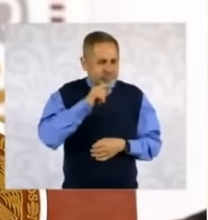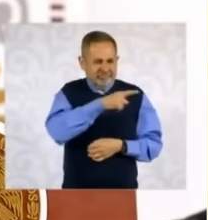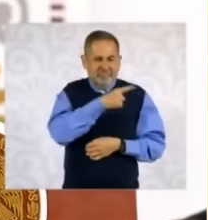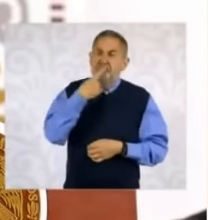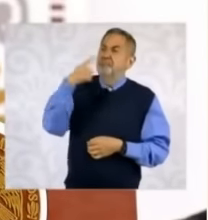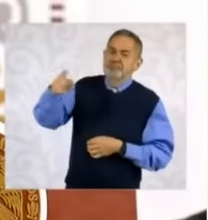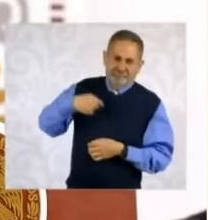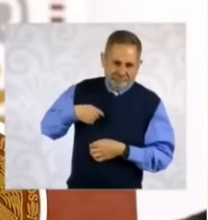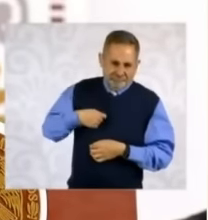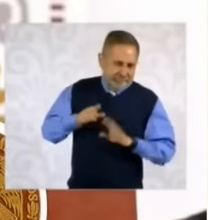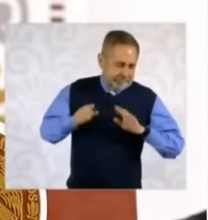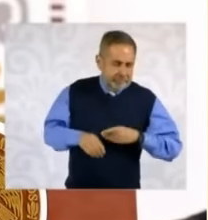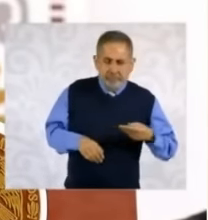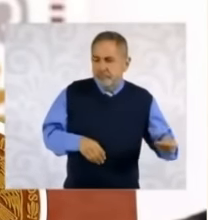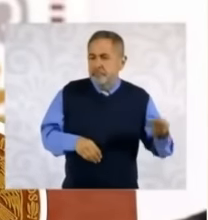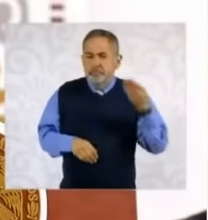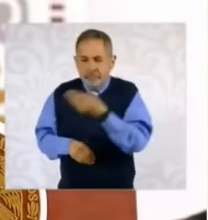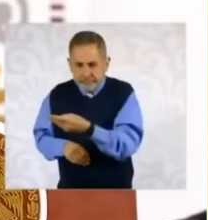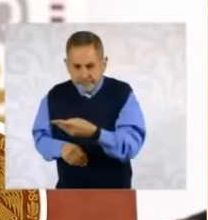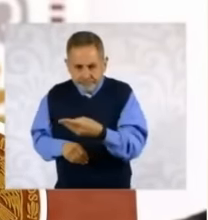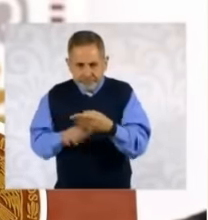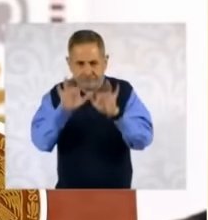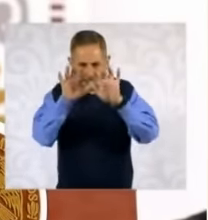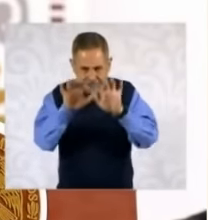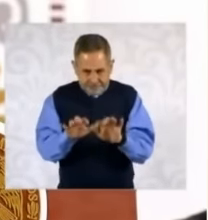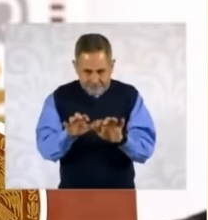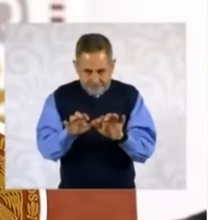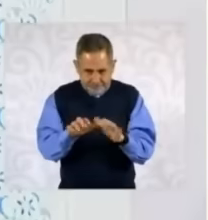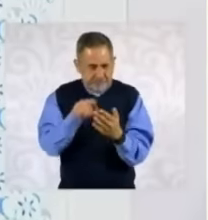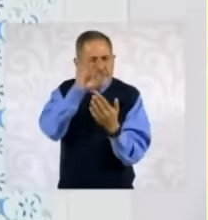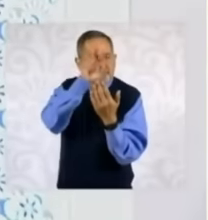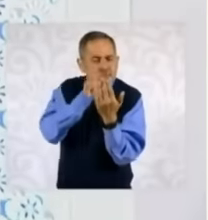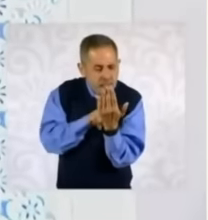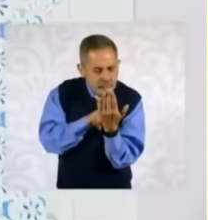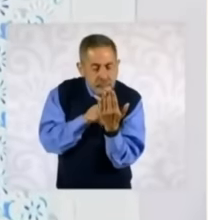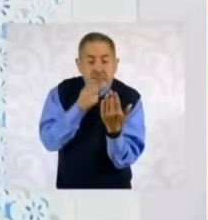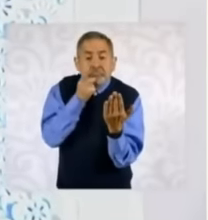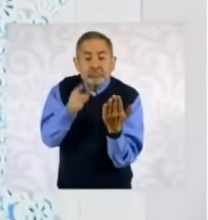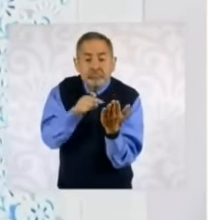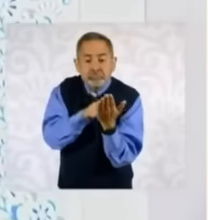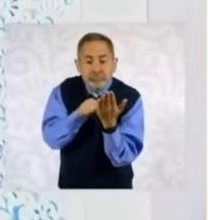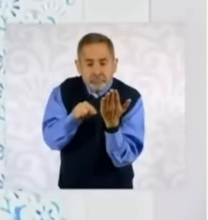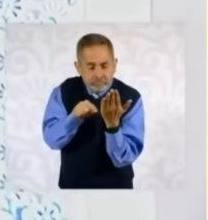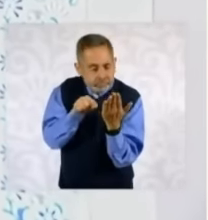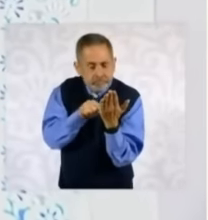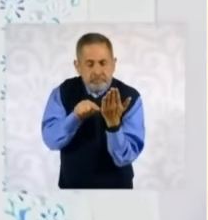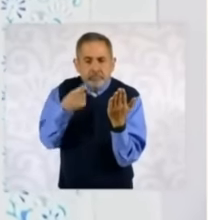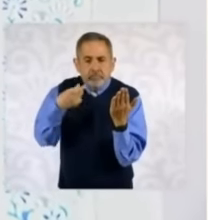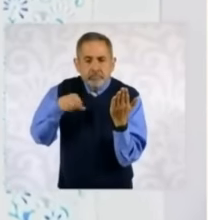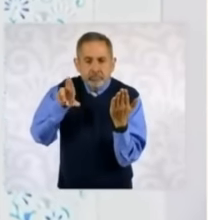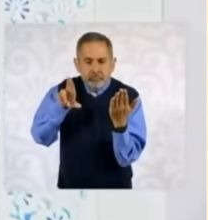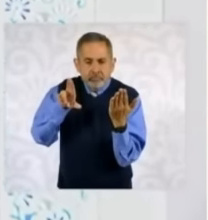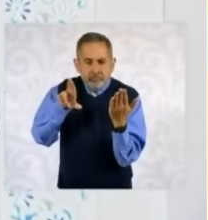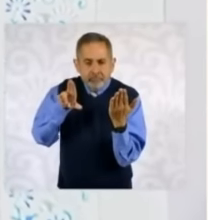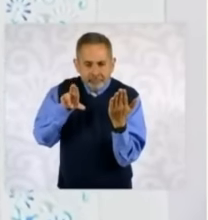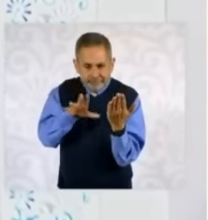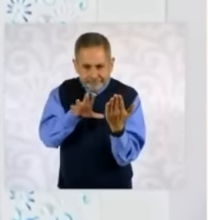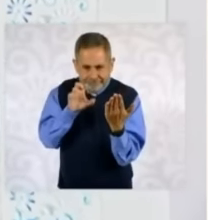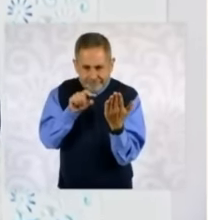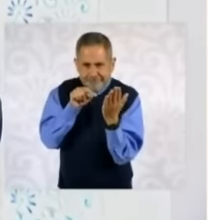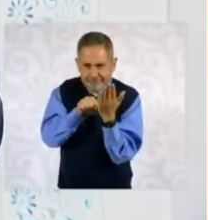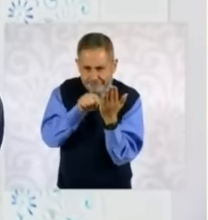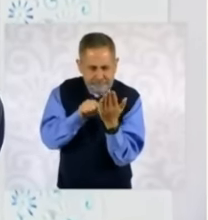denunciado Y eso queda muy muy exhibido y ellos quedan muy mal parados ante la misma gente que los ha